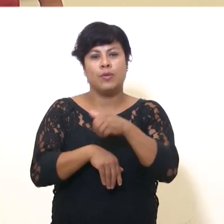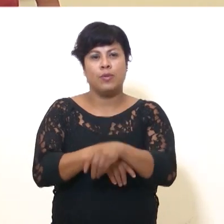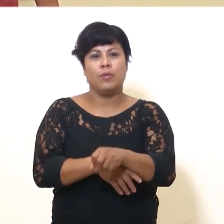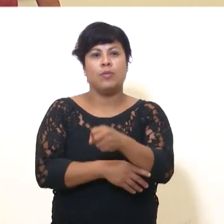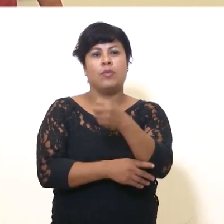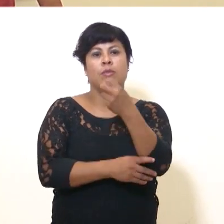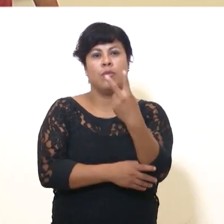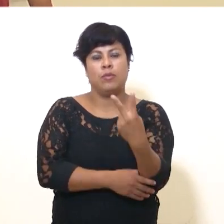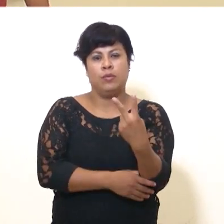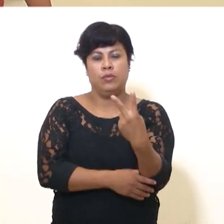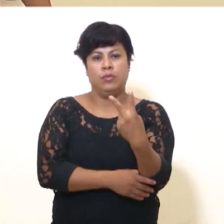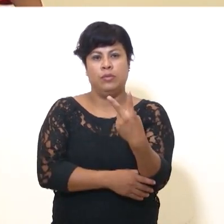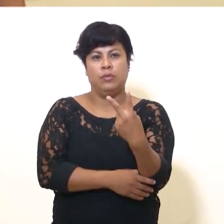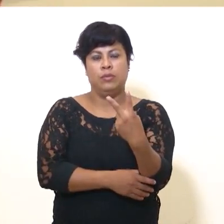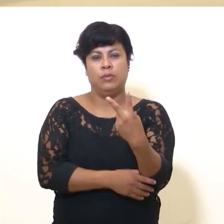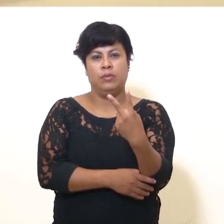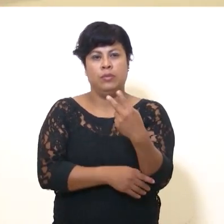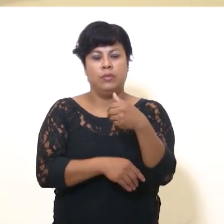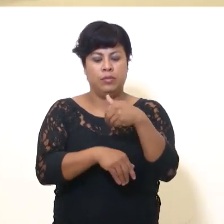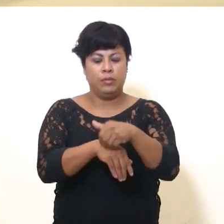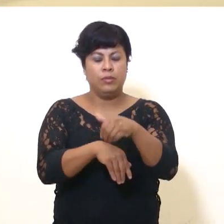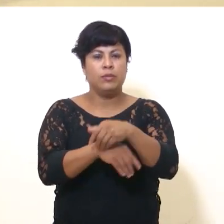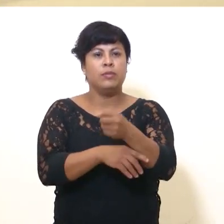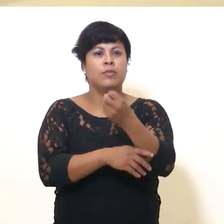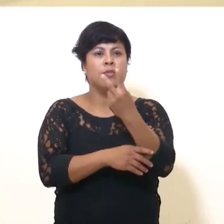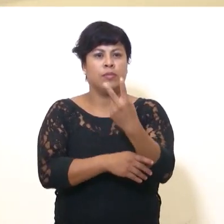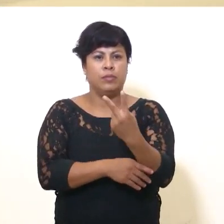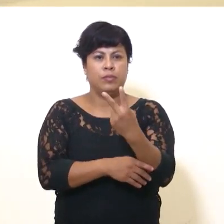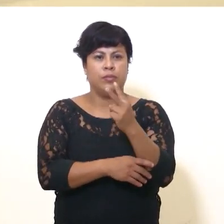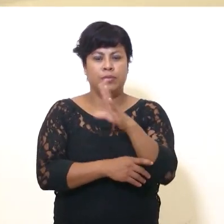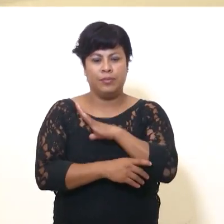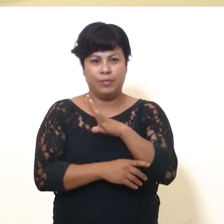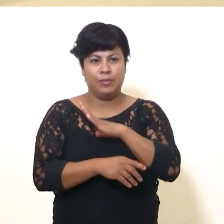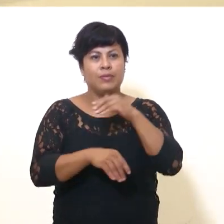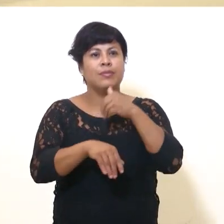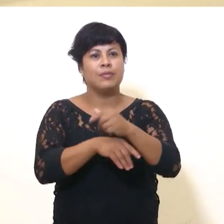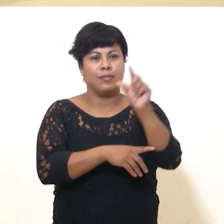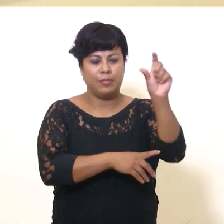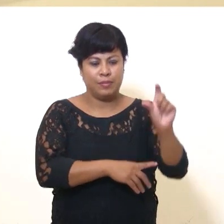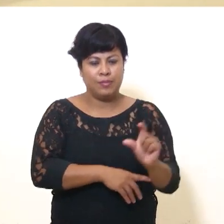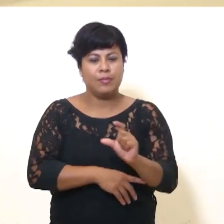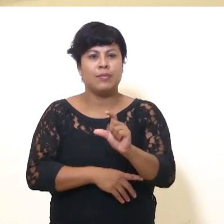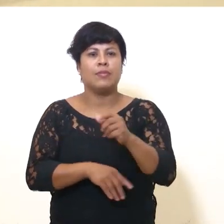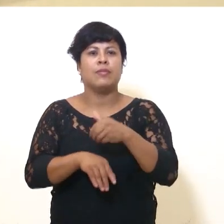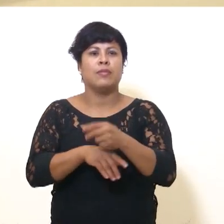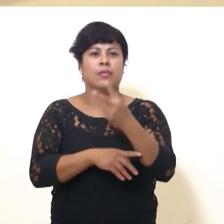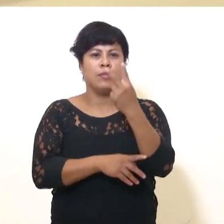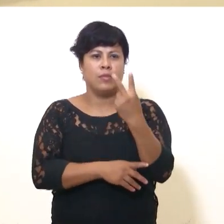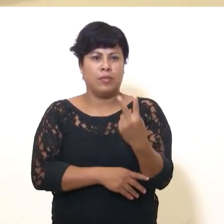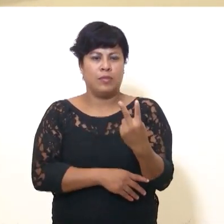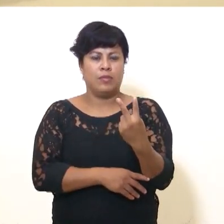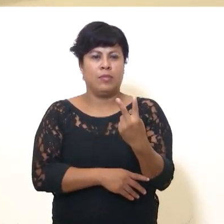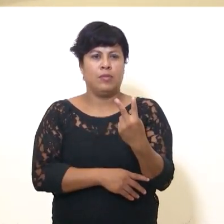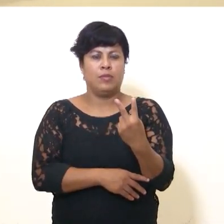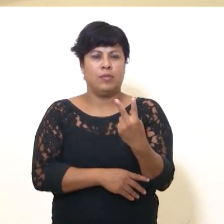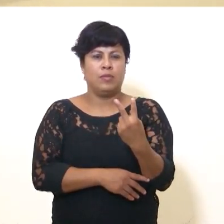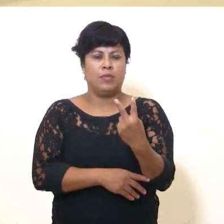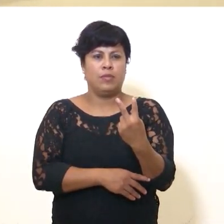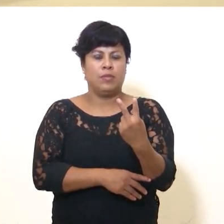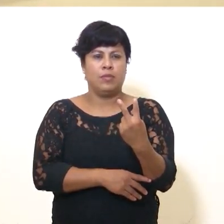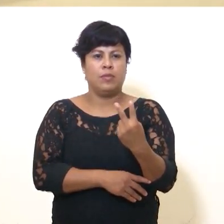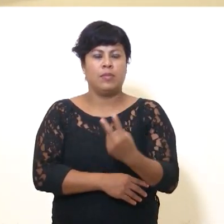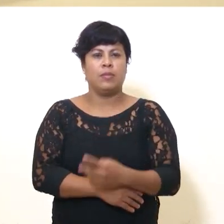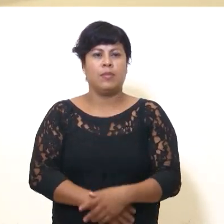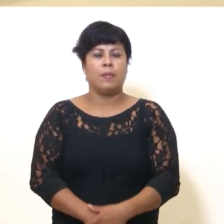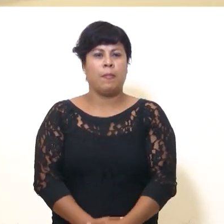el número 2. Y aquí lo representamos así. Este es el número